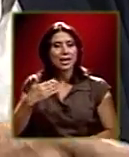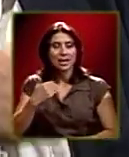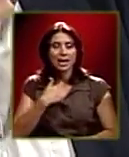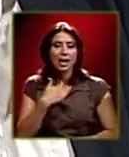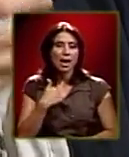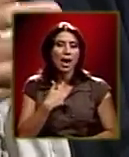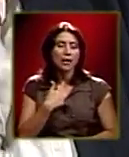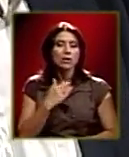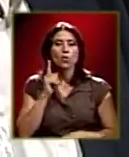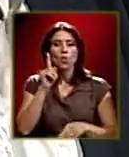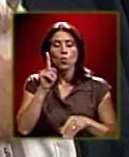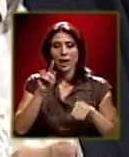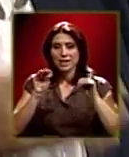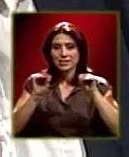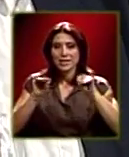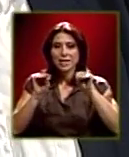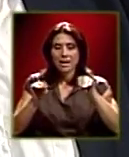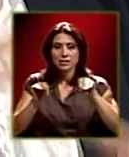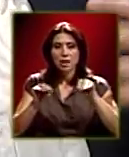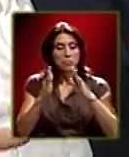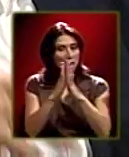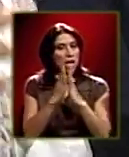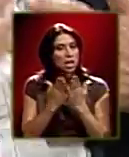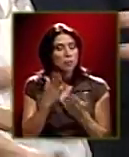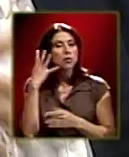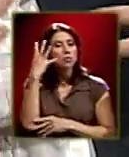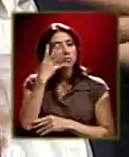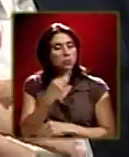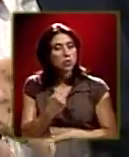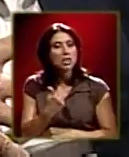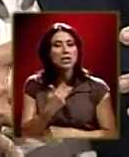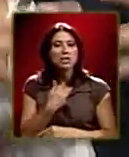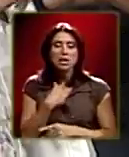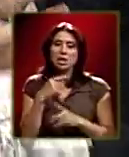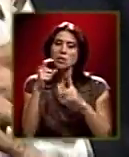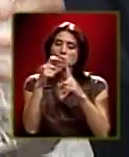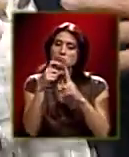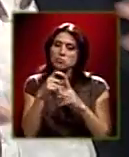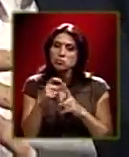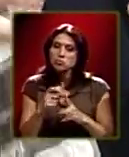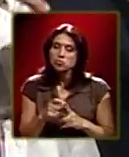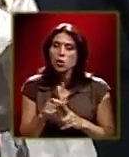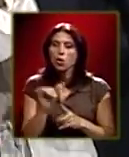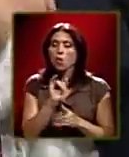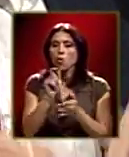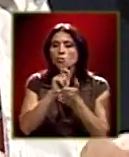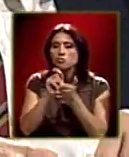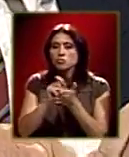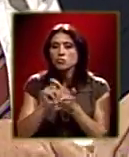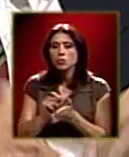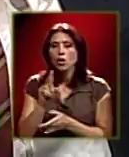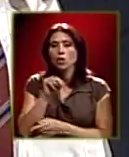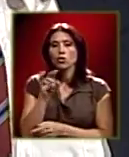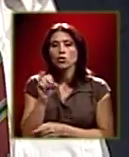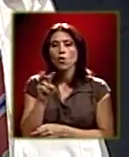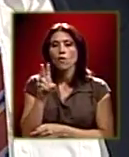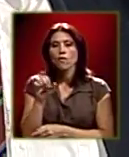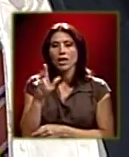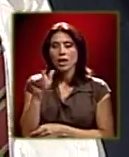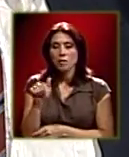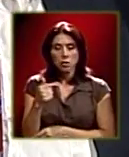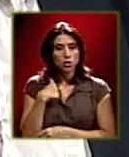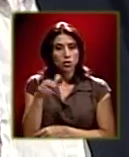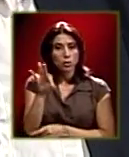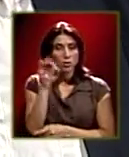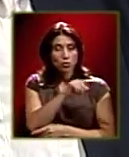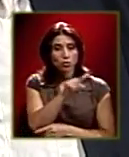una enseñanza. El libro es muy agradable, tiene un tono novelado, es una historia armada. Los invito a